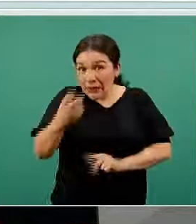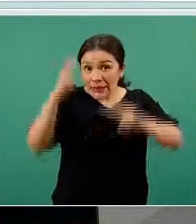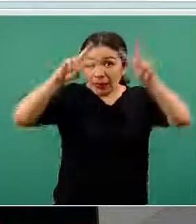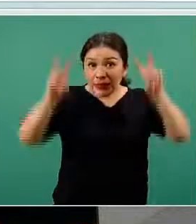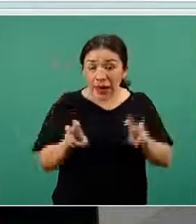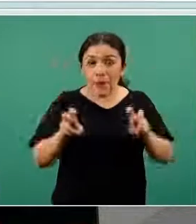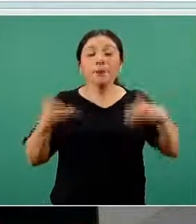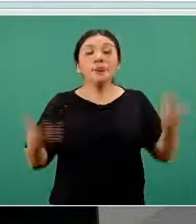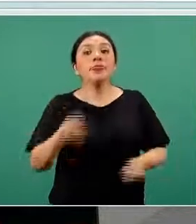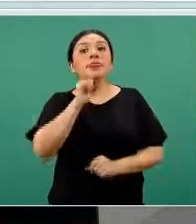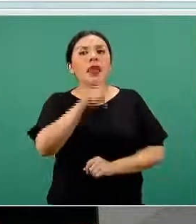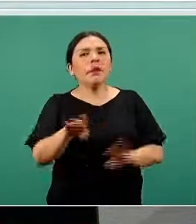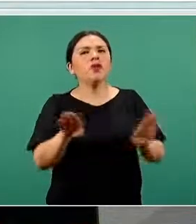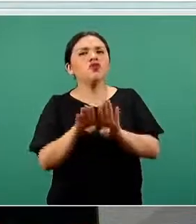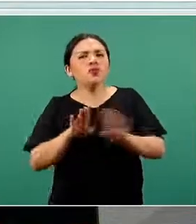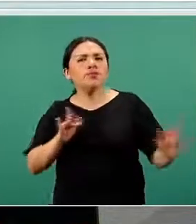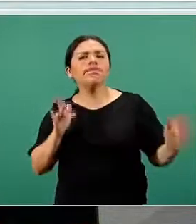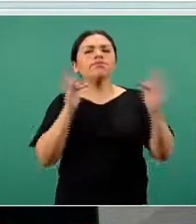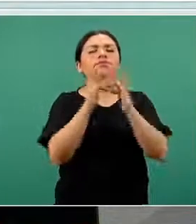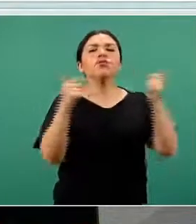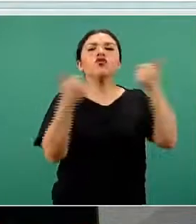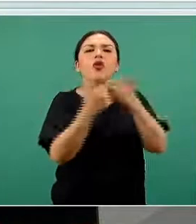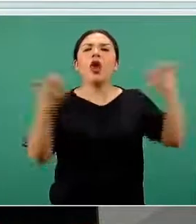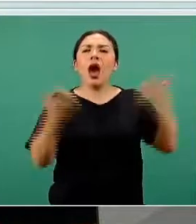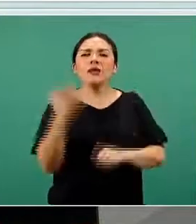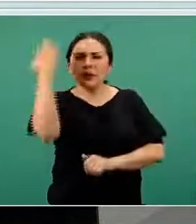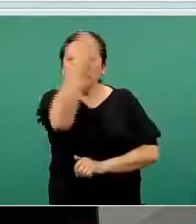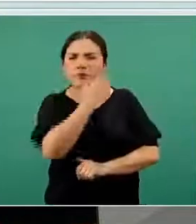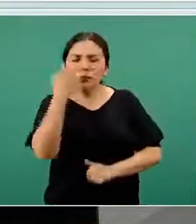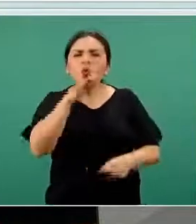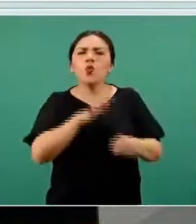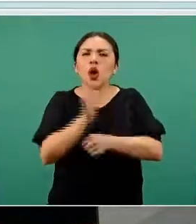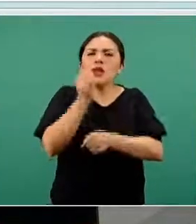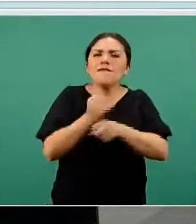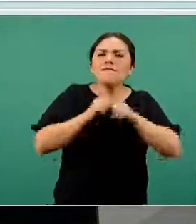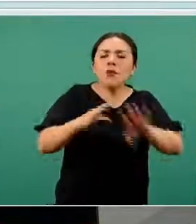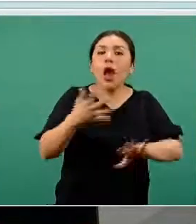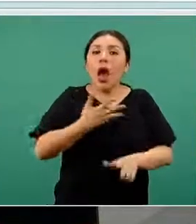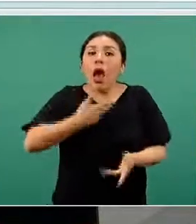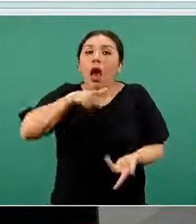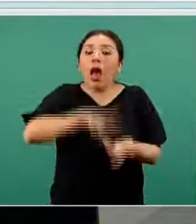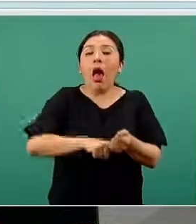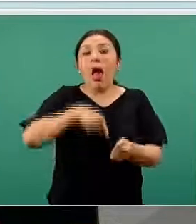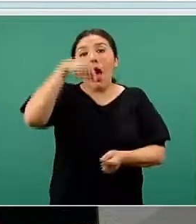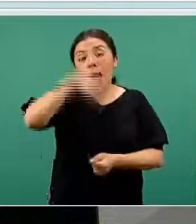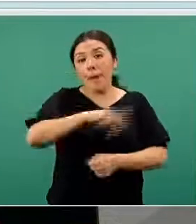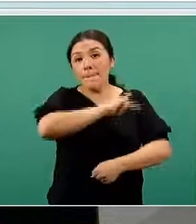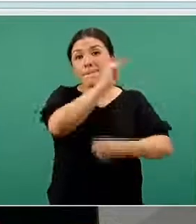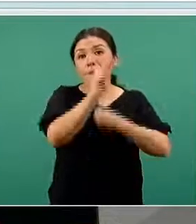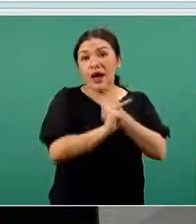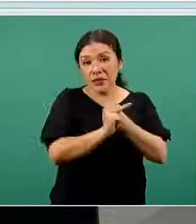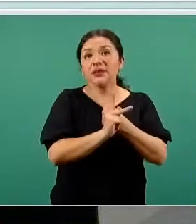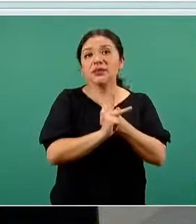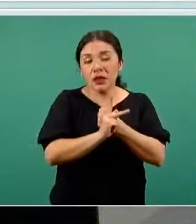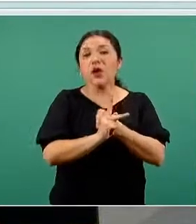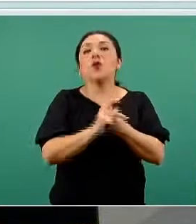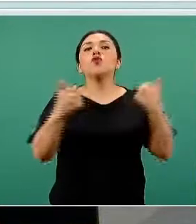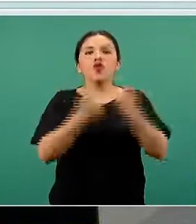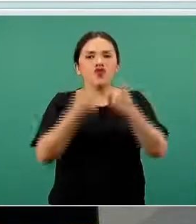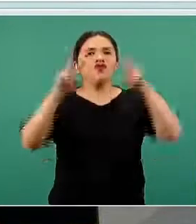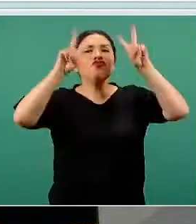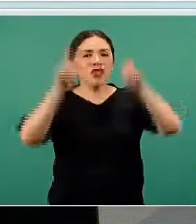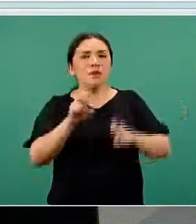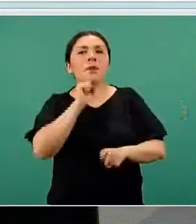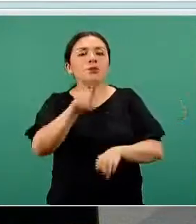materia, pero también en vinculación con el análisis que hicimos de los datos que tenemos en nuestro país con respecto